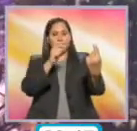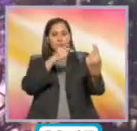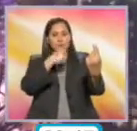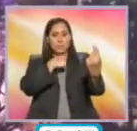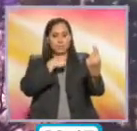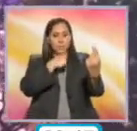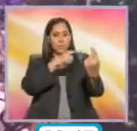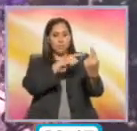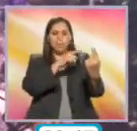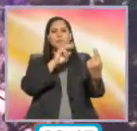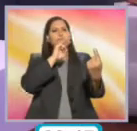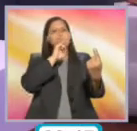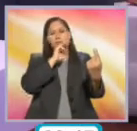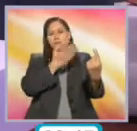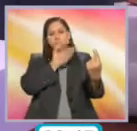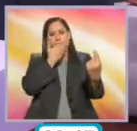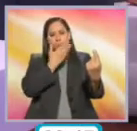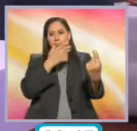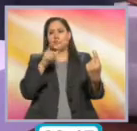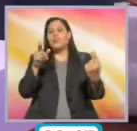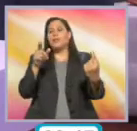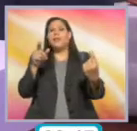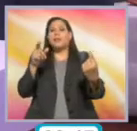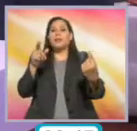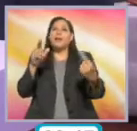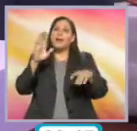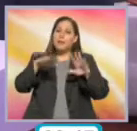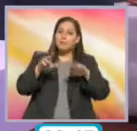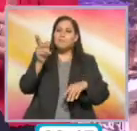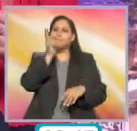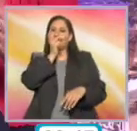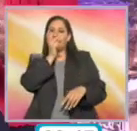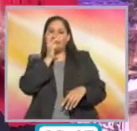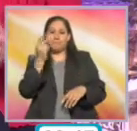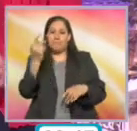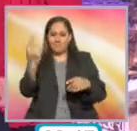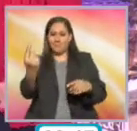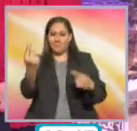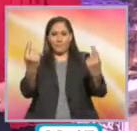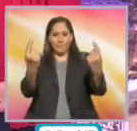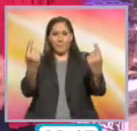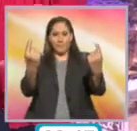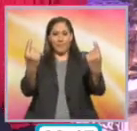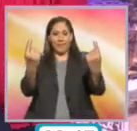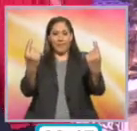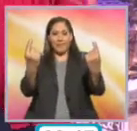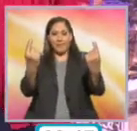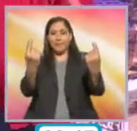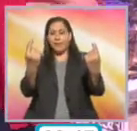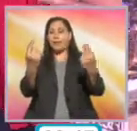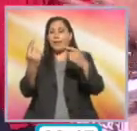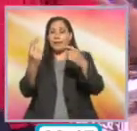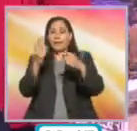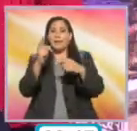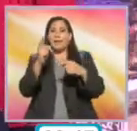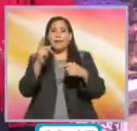la materna. Es la materna y la condicional, la paterna. Entonces, el hecho de que la imagen condicionada me acepte,